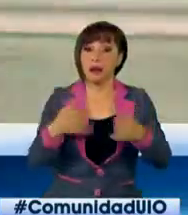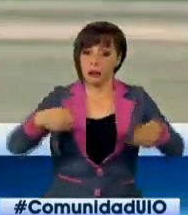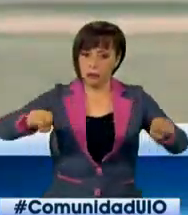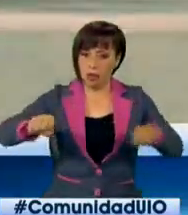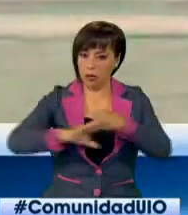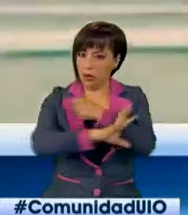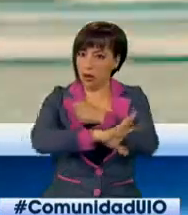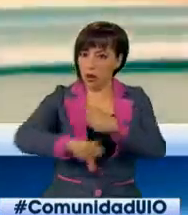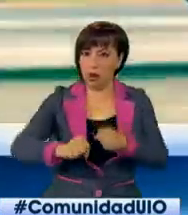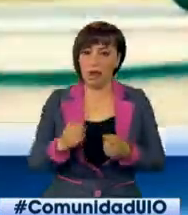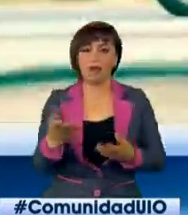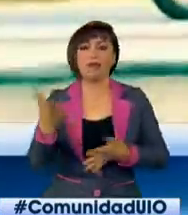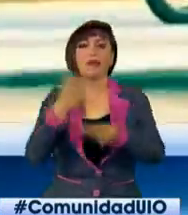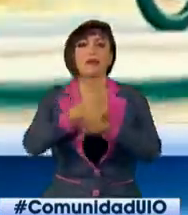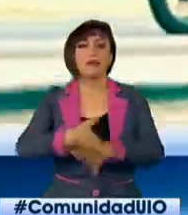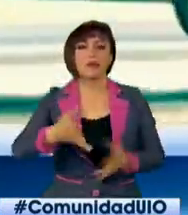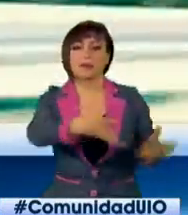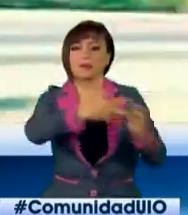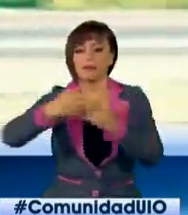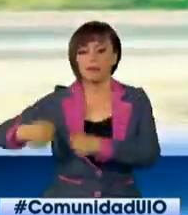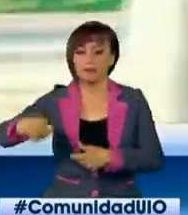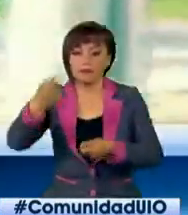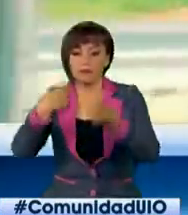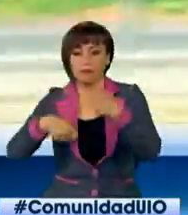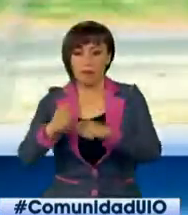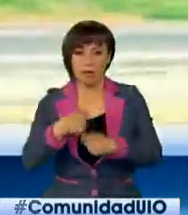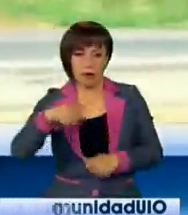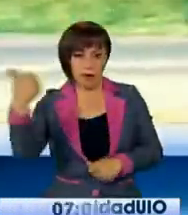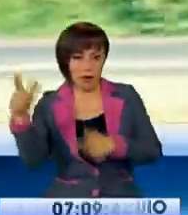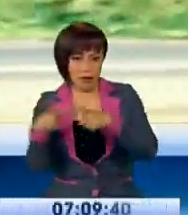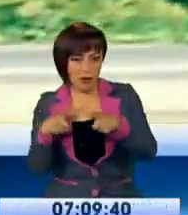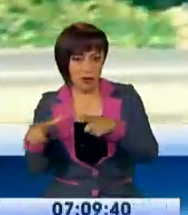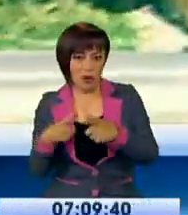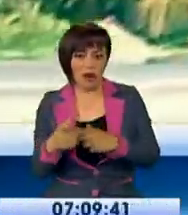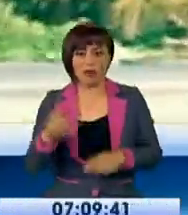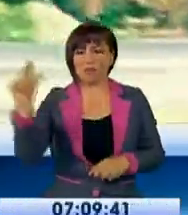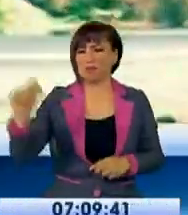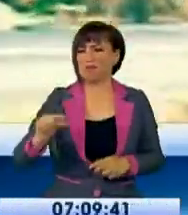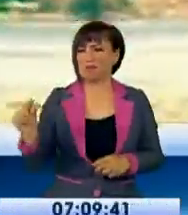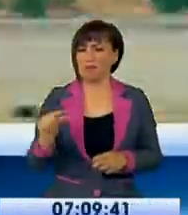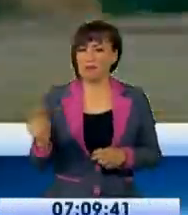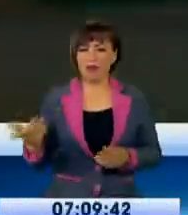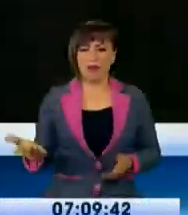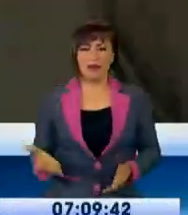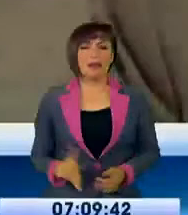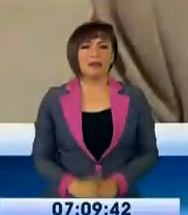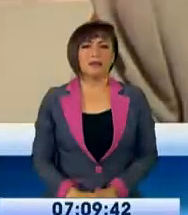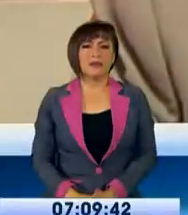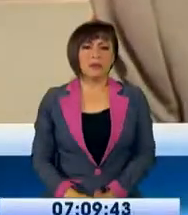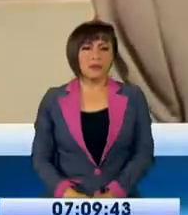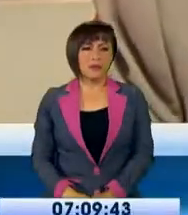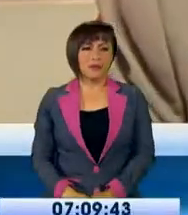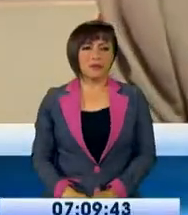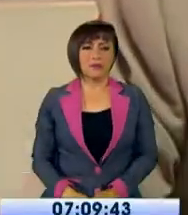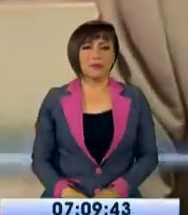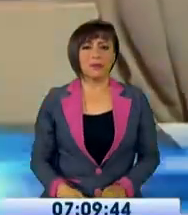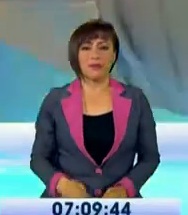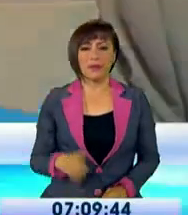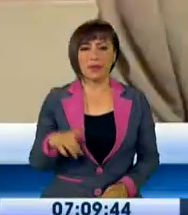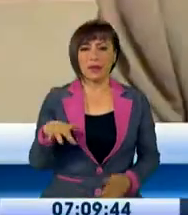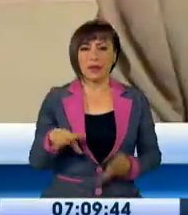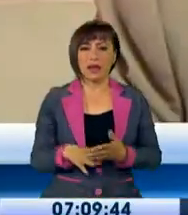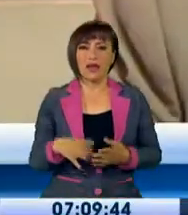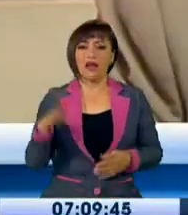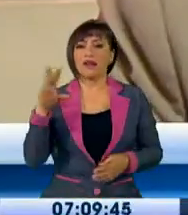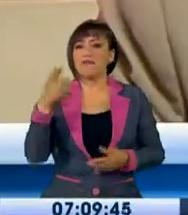a precios que van desde los 100 a 300 dólares, dependiendo de las condiciones en las que se encuentre. Por ejemplo, una motocicleta que vale 1.000, 1.200, la